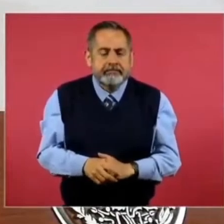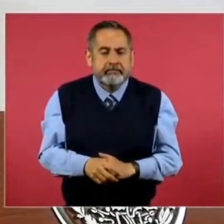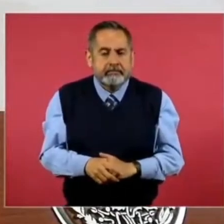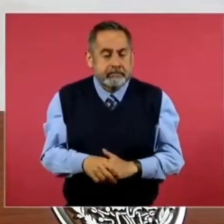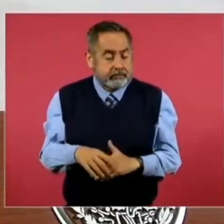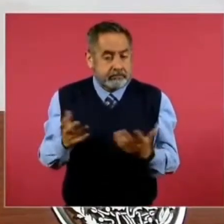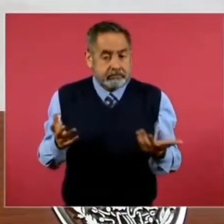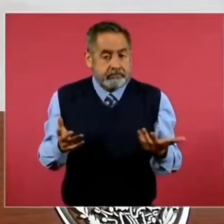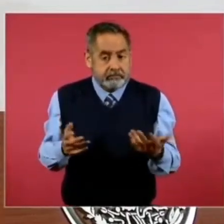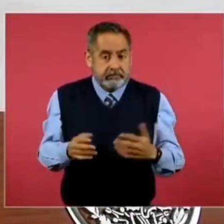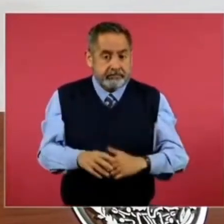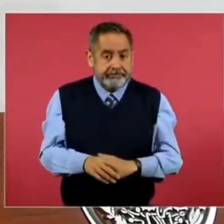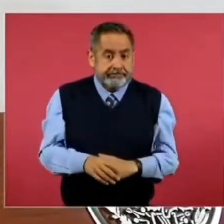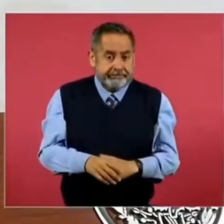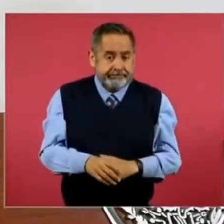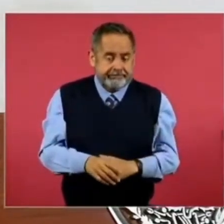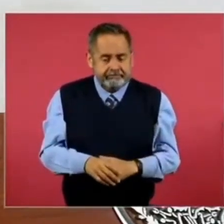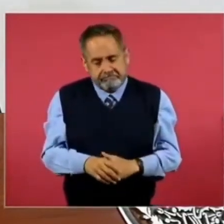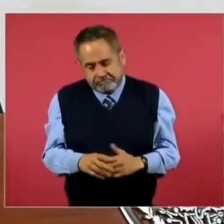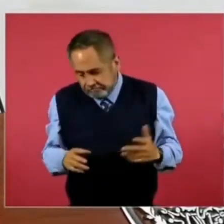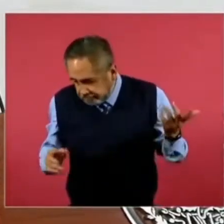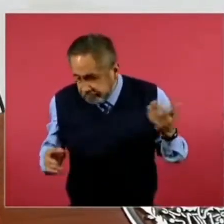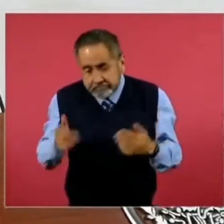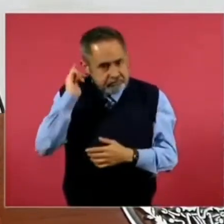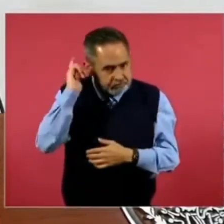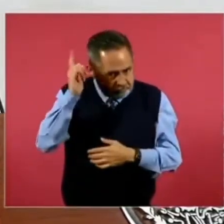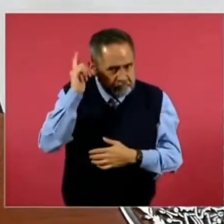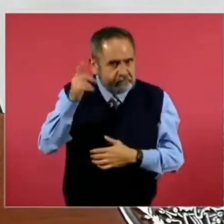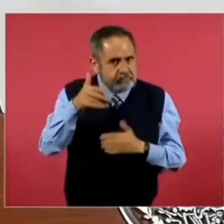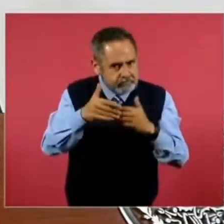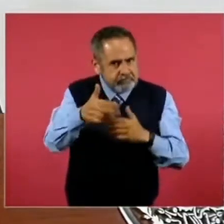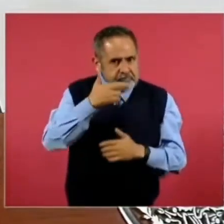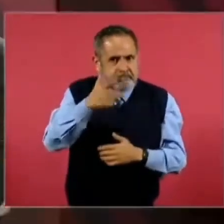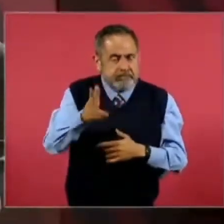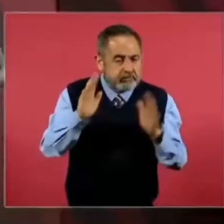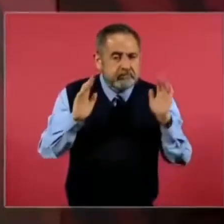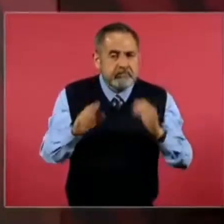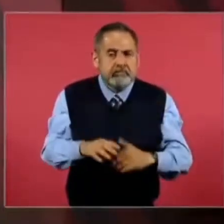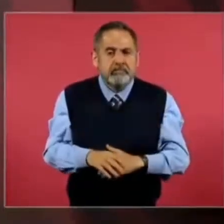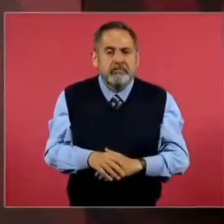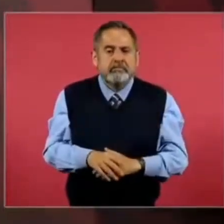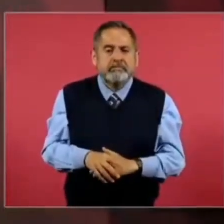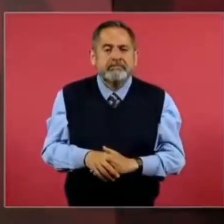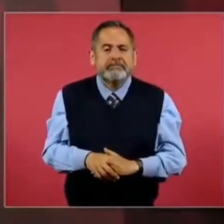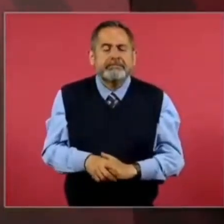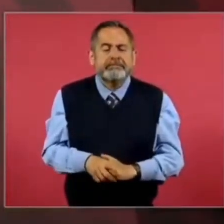Entonces sería muy bueno, yo no